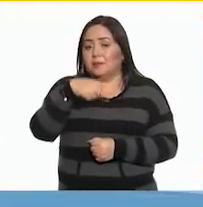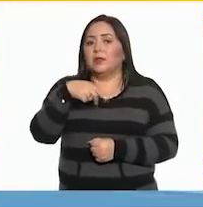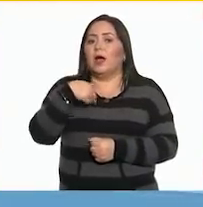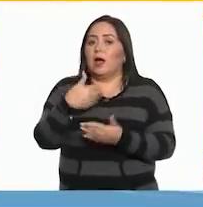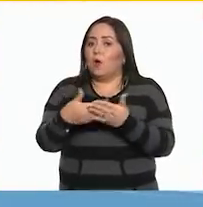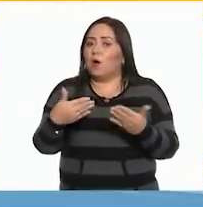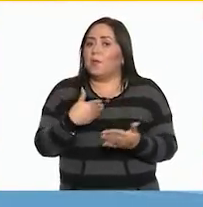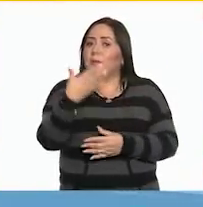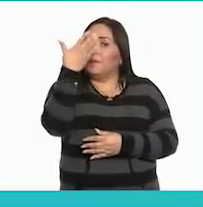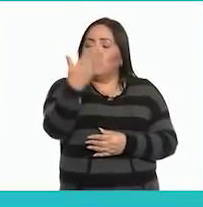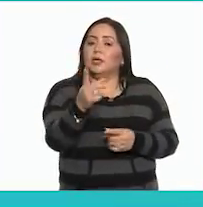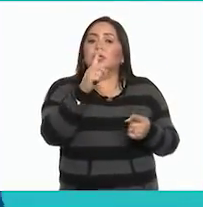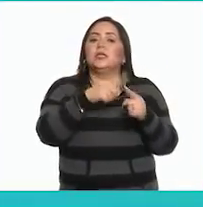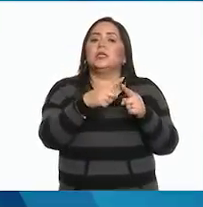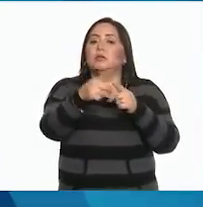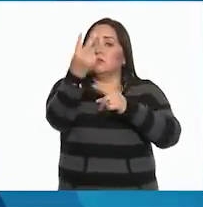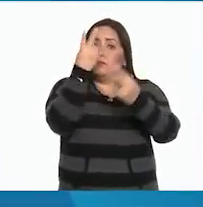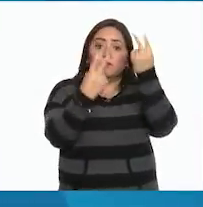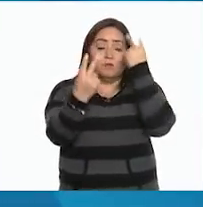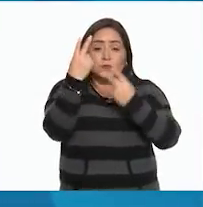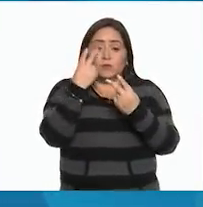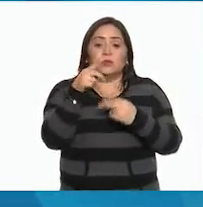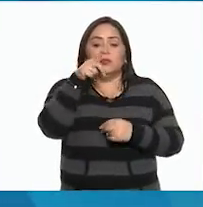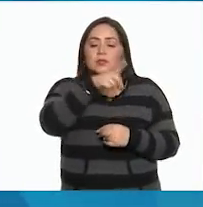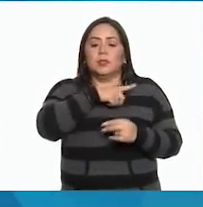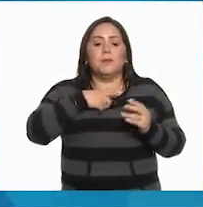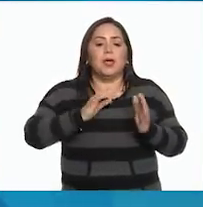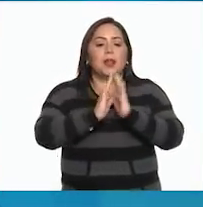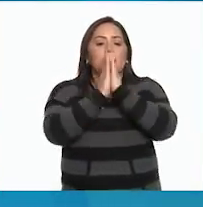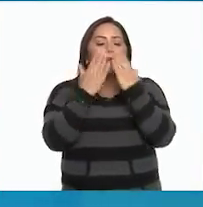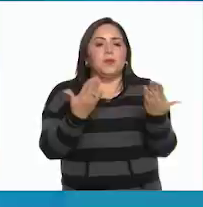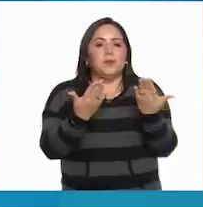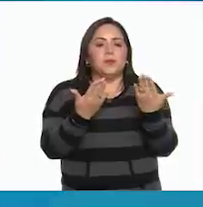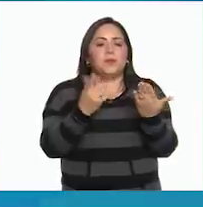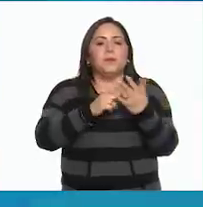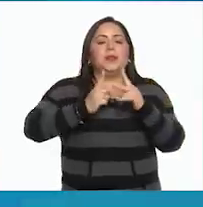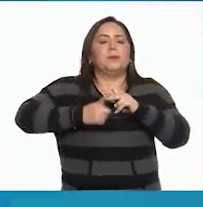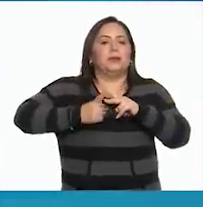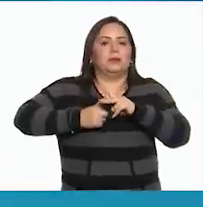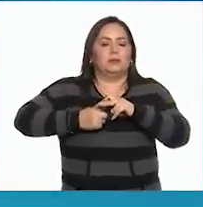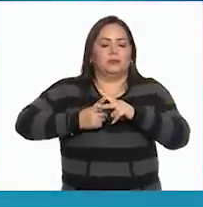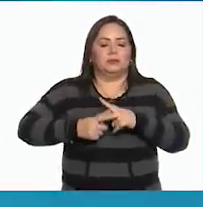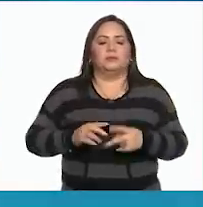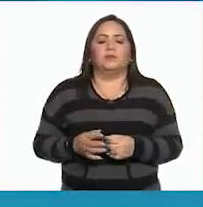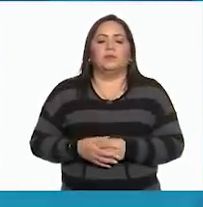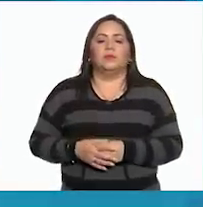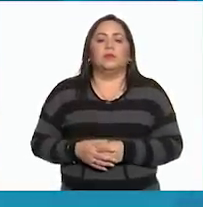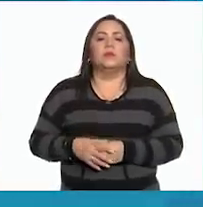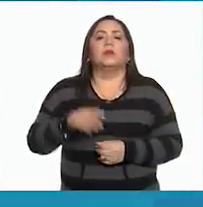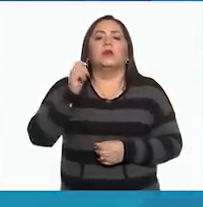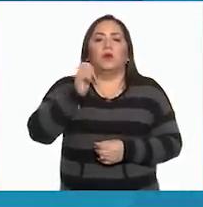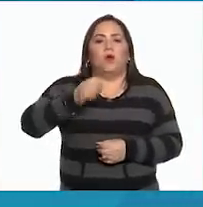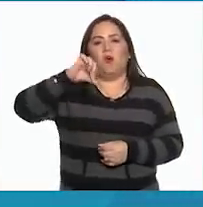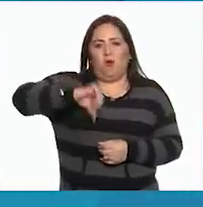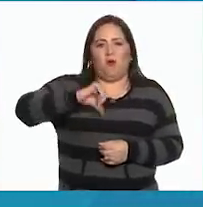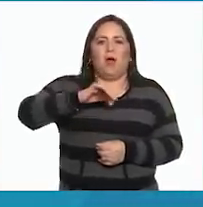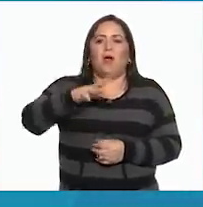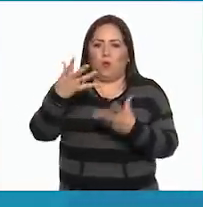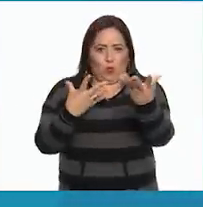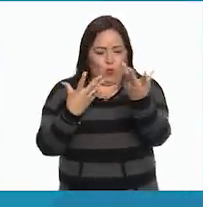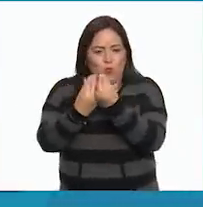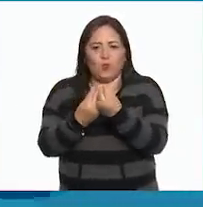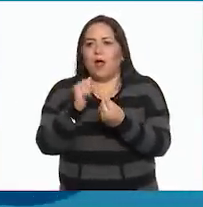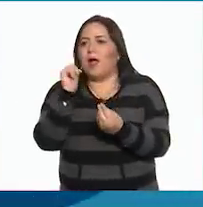voy a pedir a quienes nos ven desde casa que tengan a la mano su libro de desafíos matemáticos, ya que hoy resolveremos